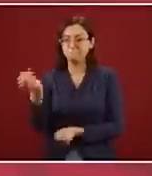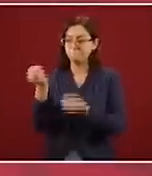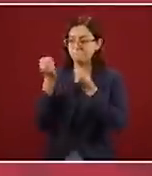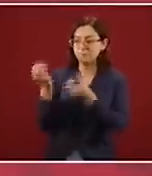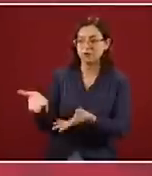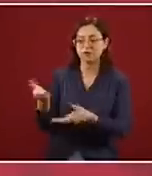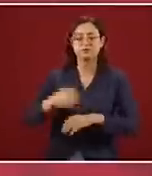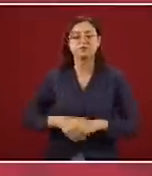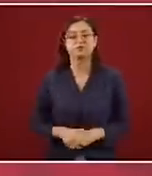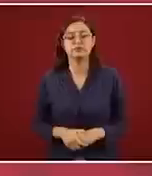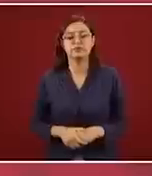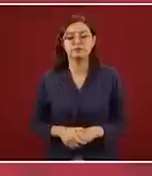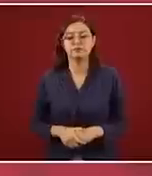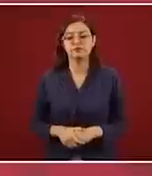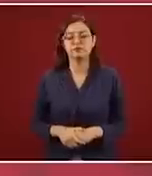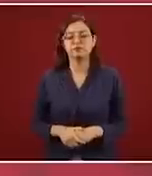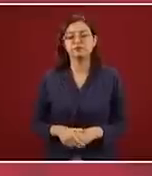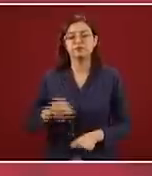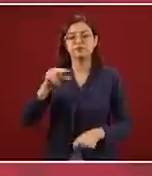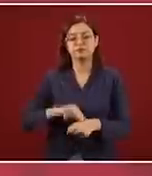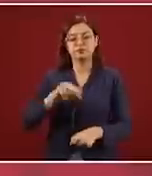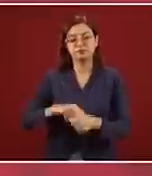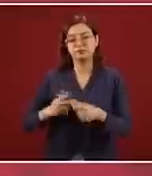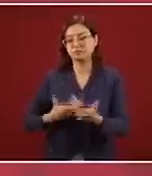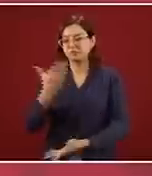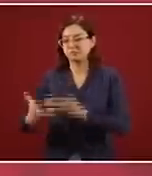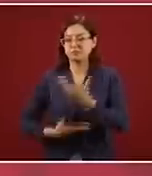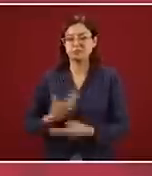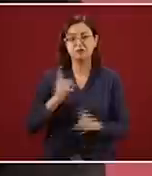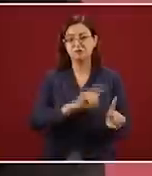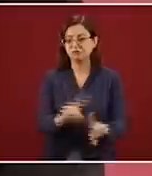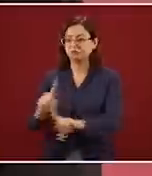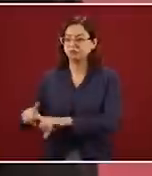gratuidad en los servicios de salud.